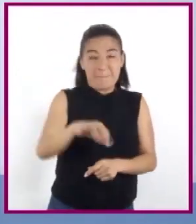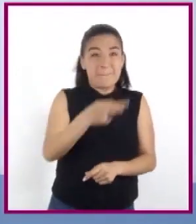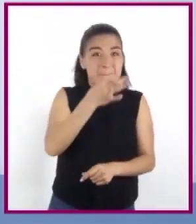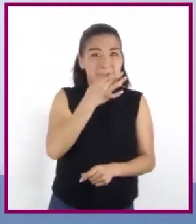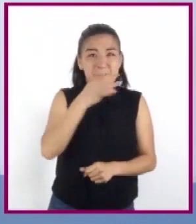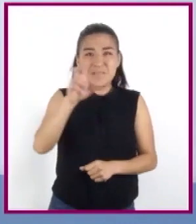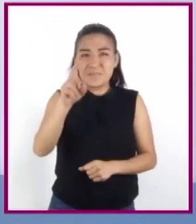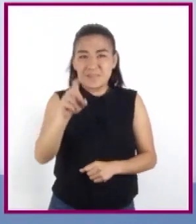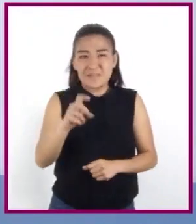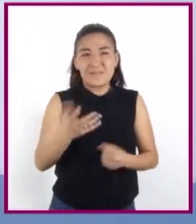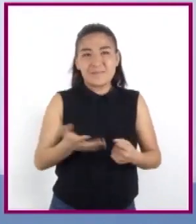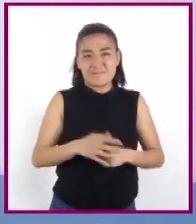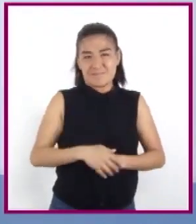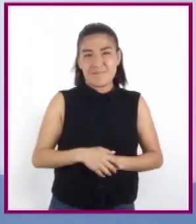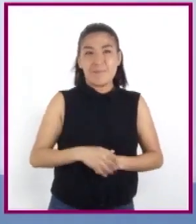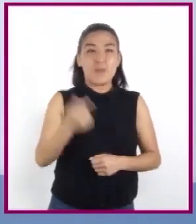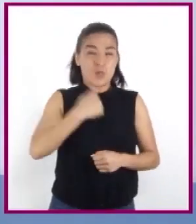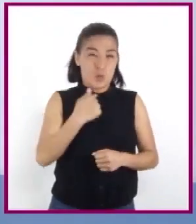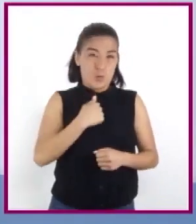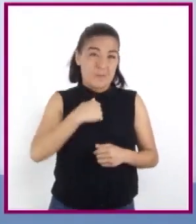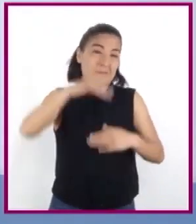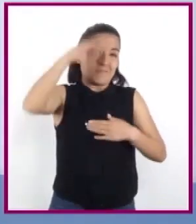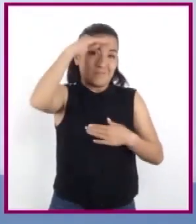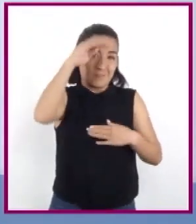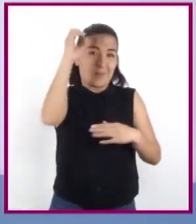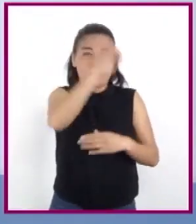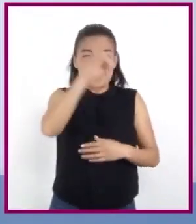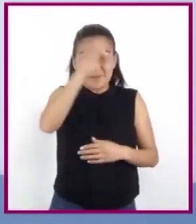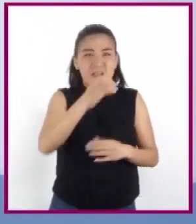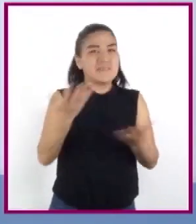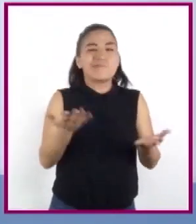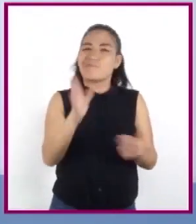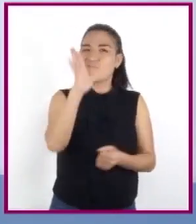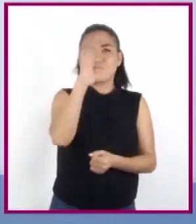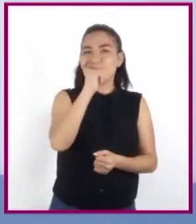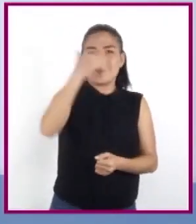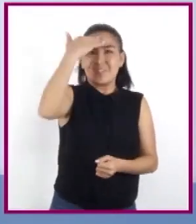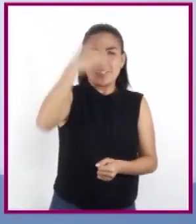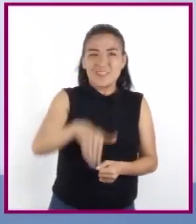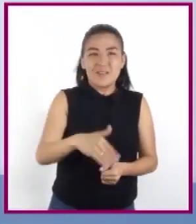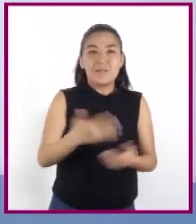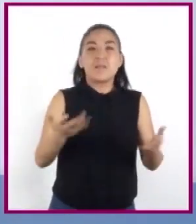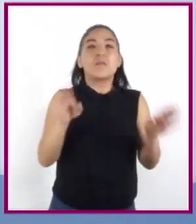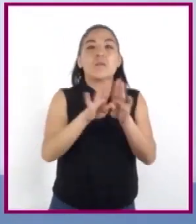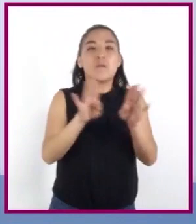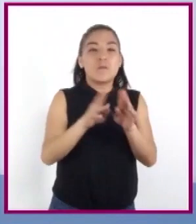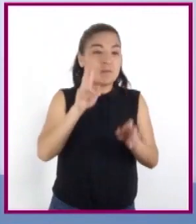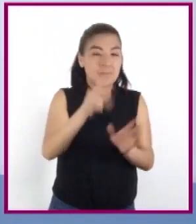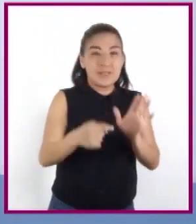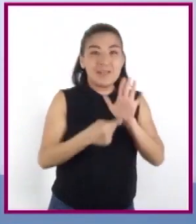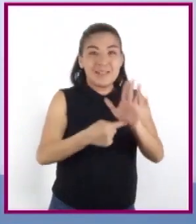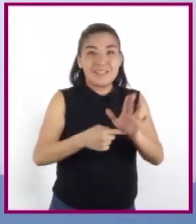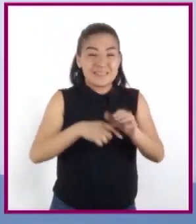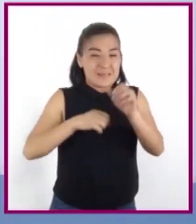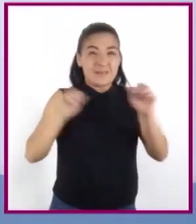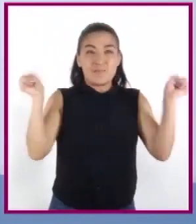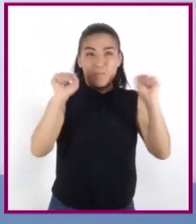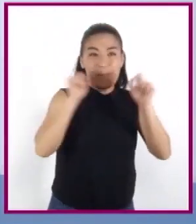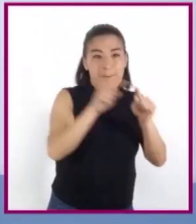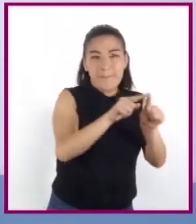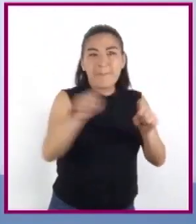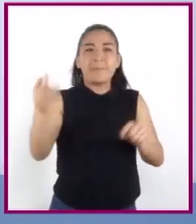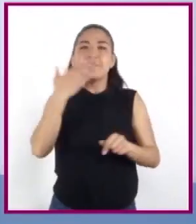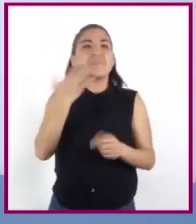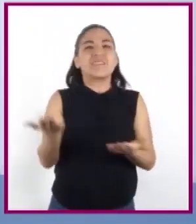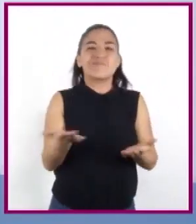30? Desde mi punto de vista, no podríamos saberlo, ya que no ha demostrado consistencia en su desplazamiento